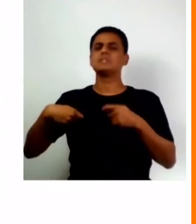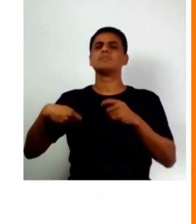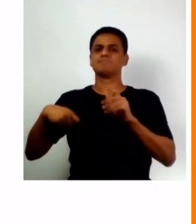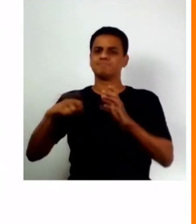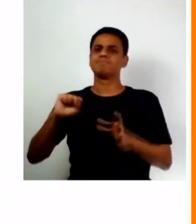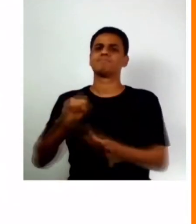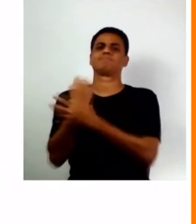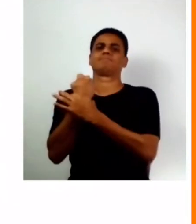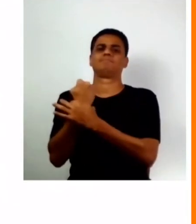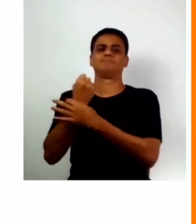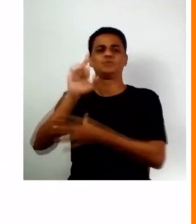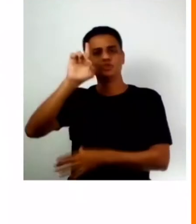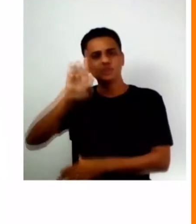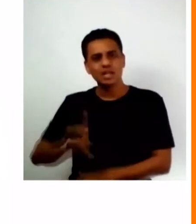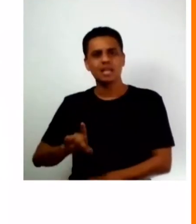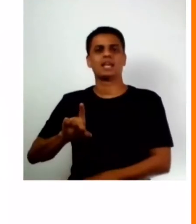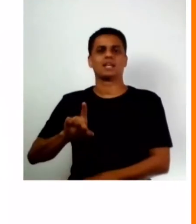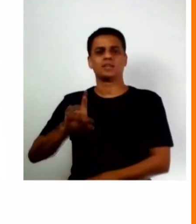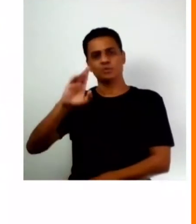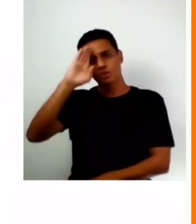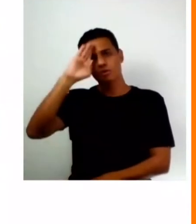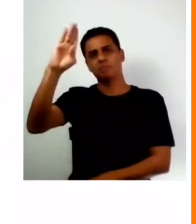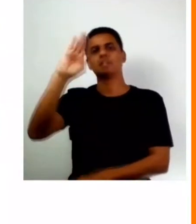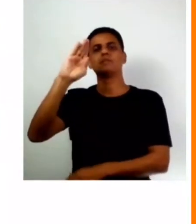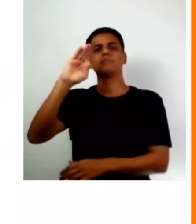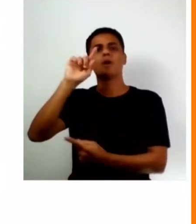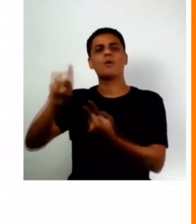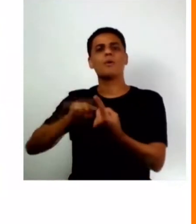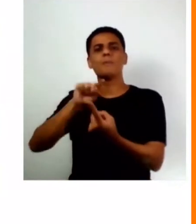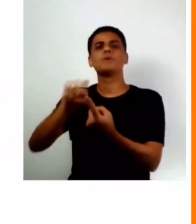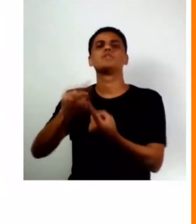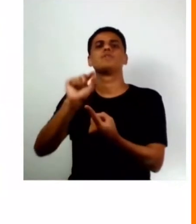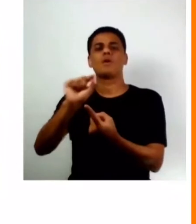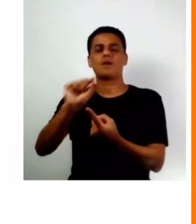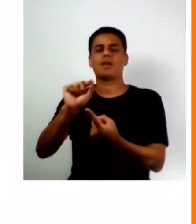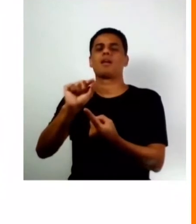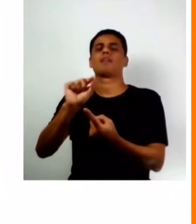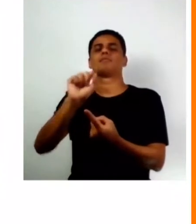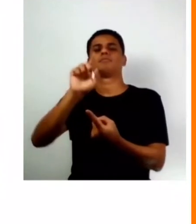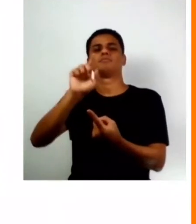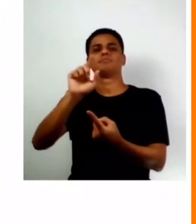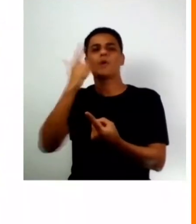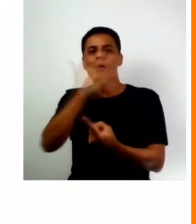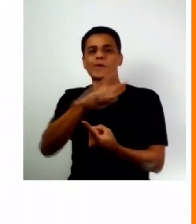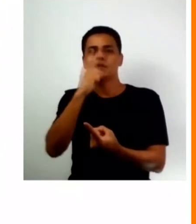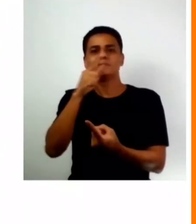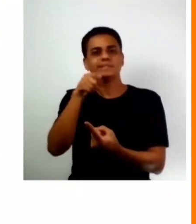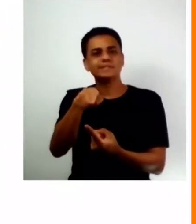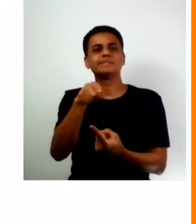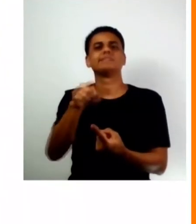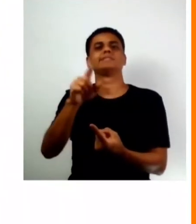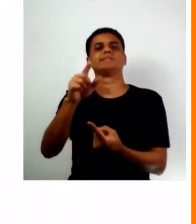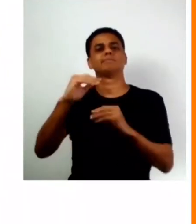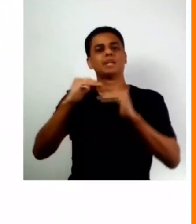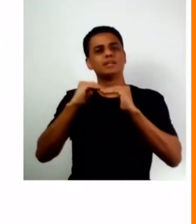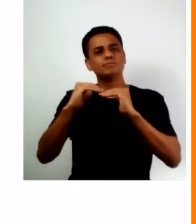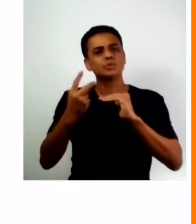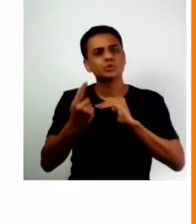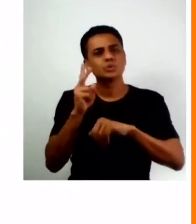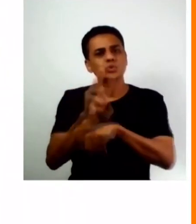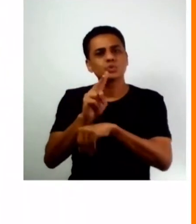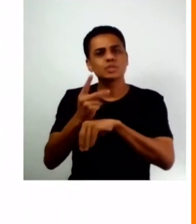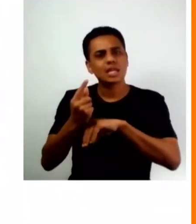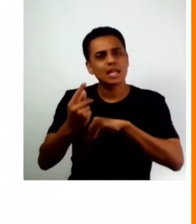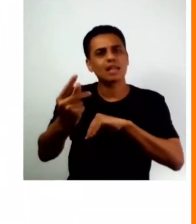estes direitos en base do desarrollo sostenible. Por tanto, o acceso á bienes e serviços culturales, a igualdade de